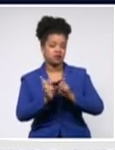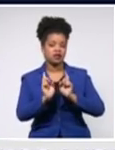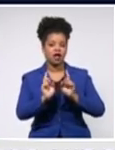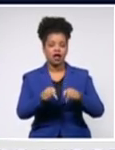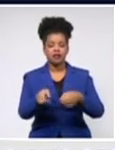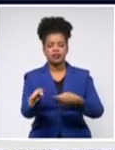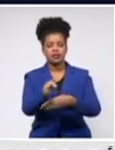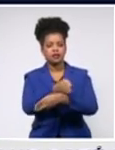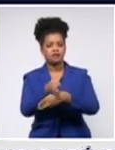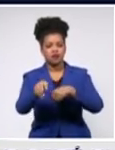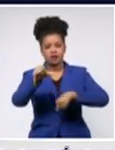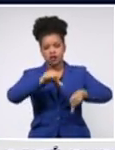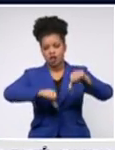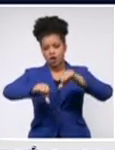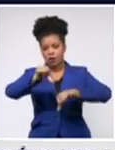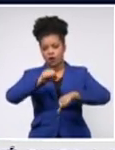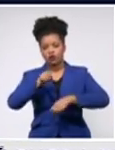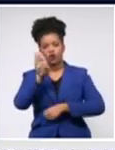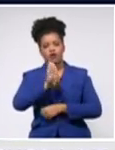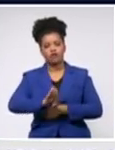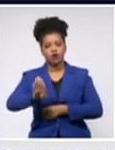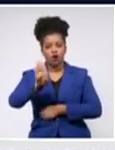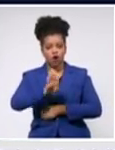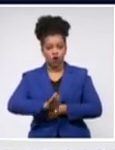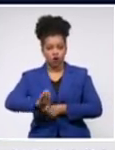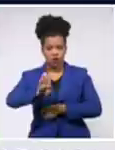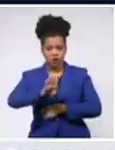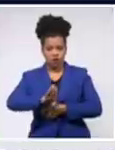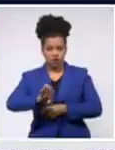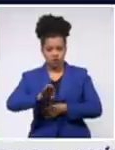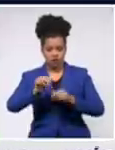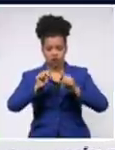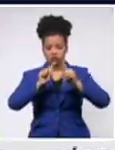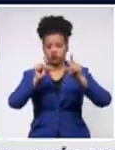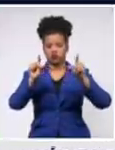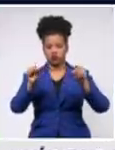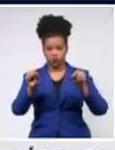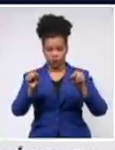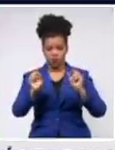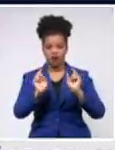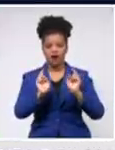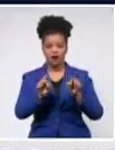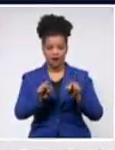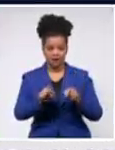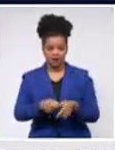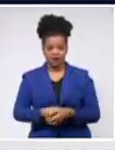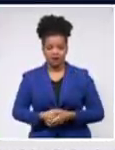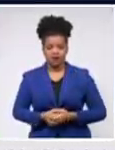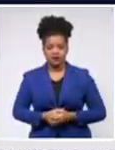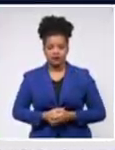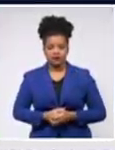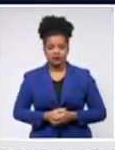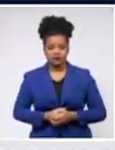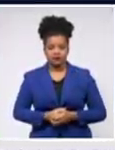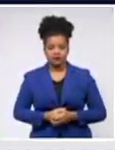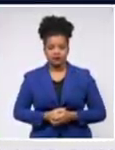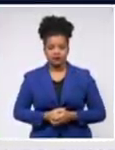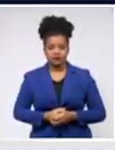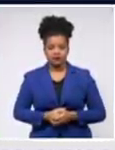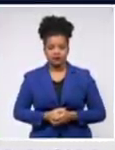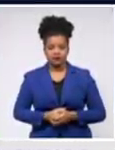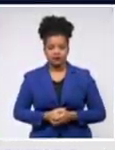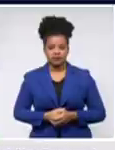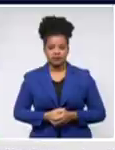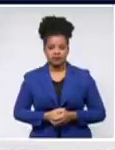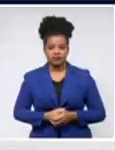diferentes laboratorios de biología molecular que en nuestro país están dedicados a esta actividad.